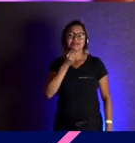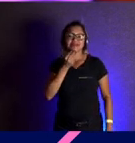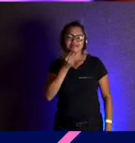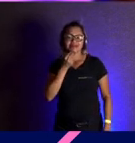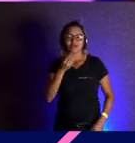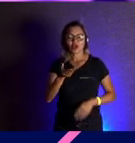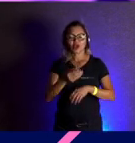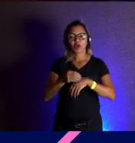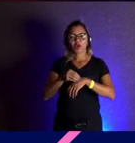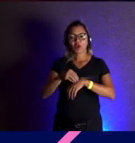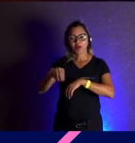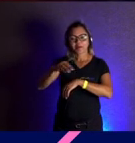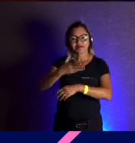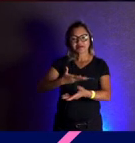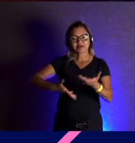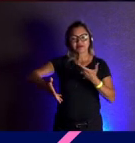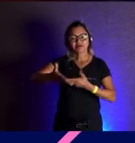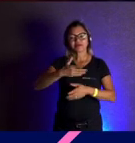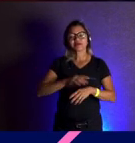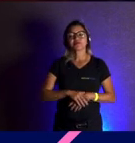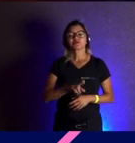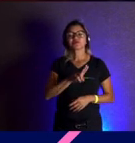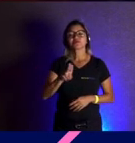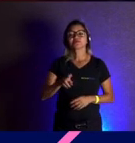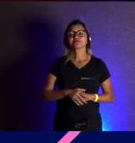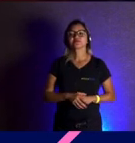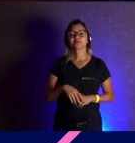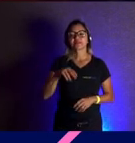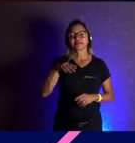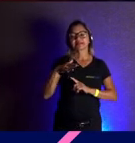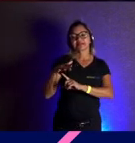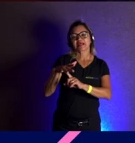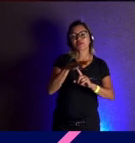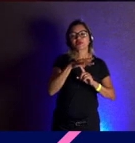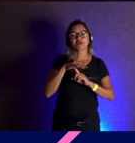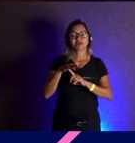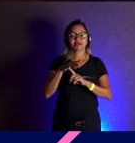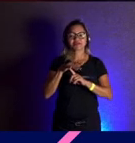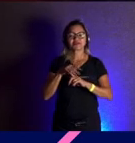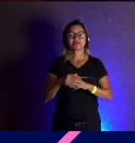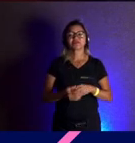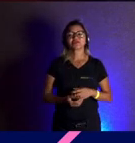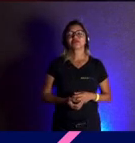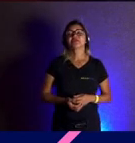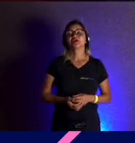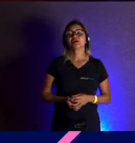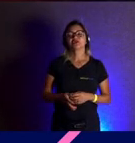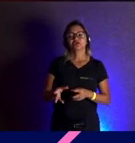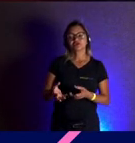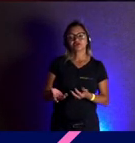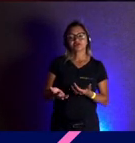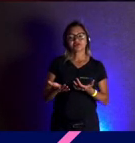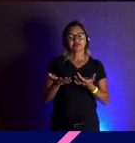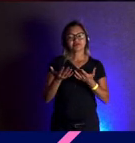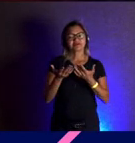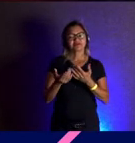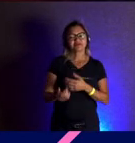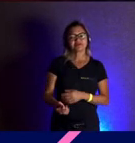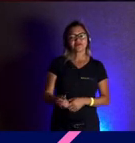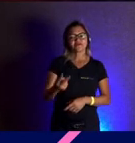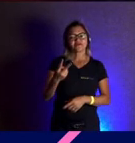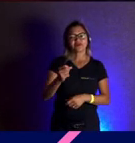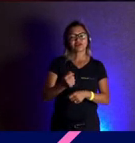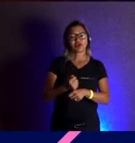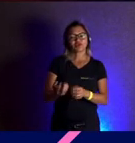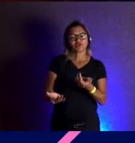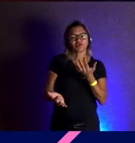que hicimos que se llama Naturaleza en Llamas, donde analizamos datos de 20 años de fuego en todas las